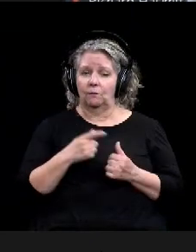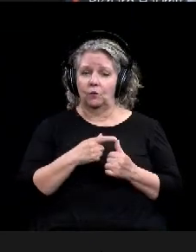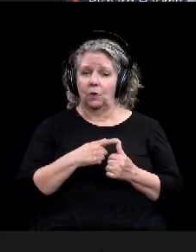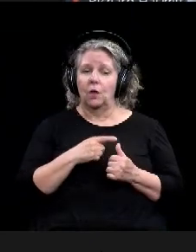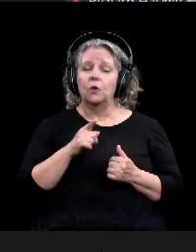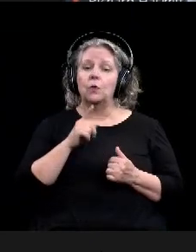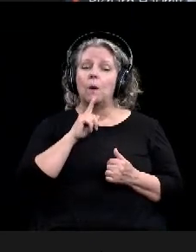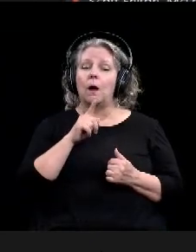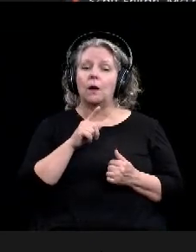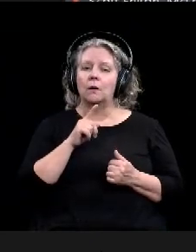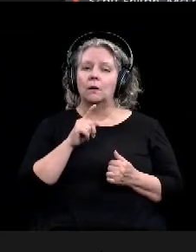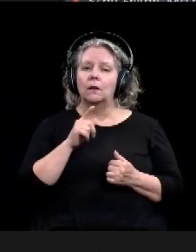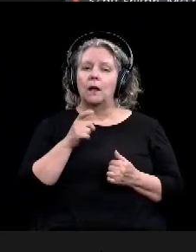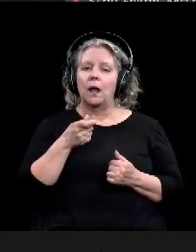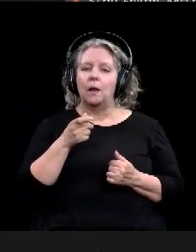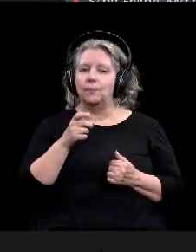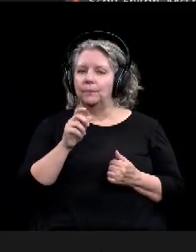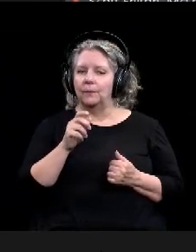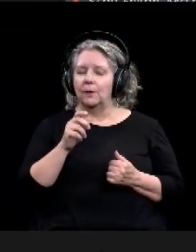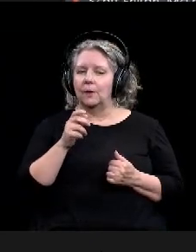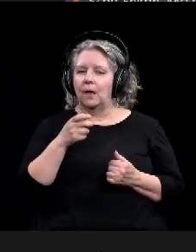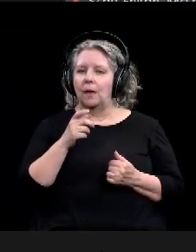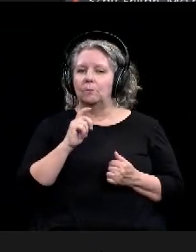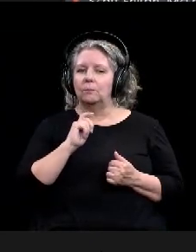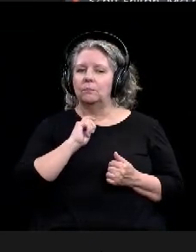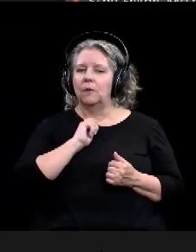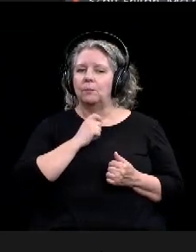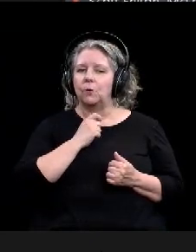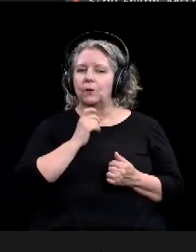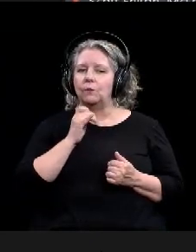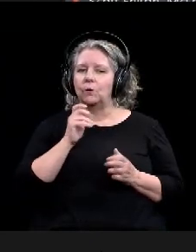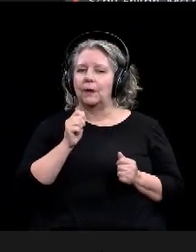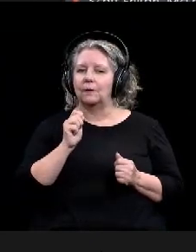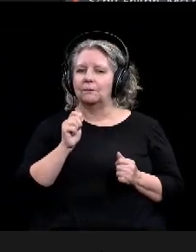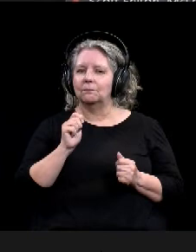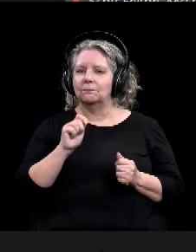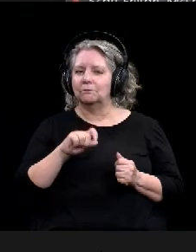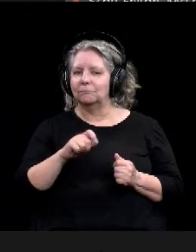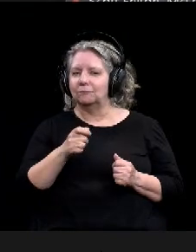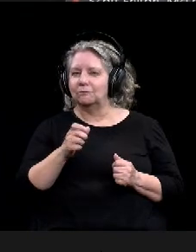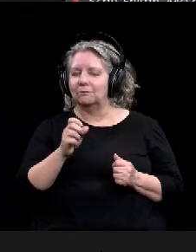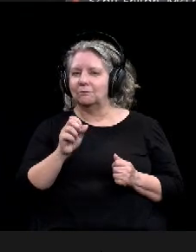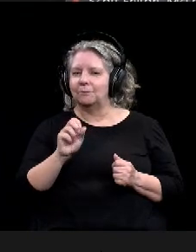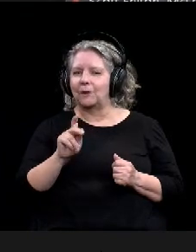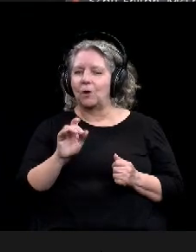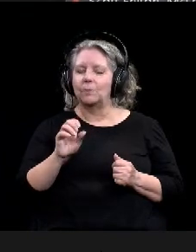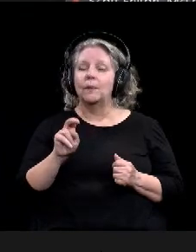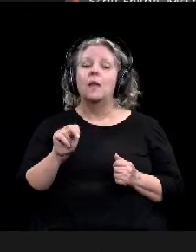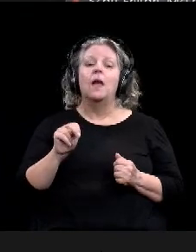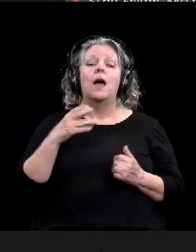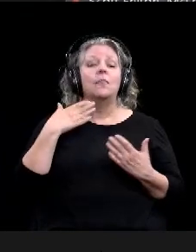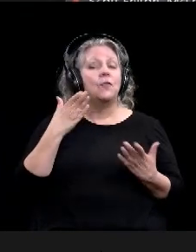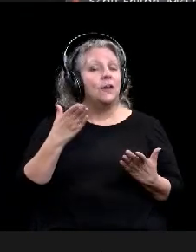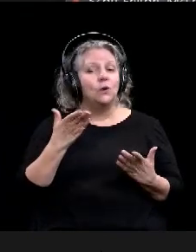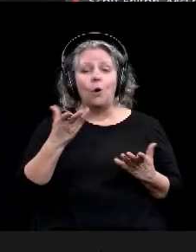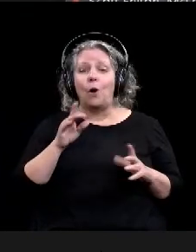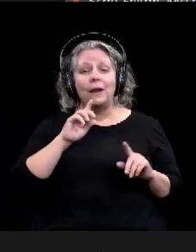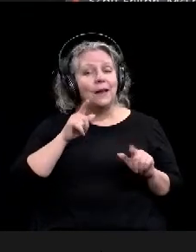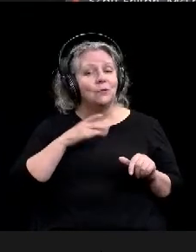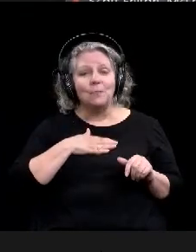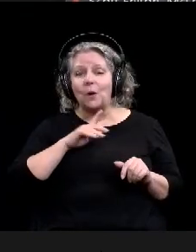así hola buenas tardes a todos mi pregunta ya es se ha sido respondida ya no tengo